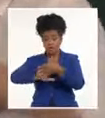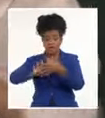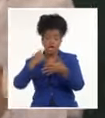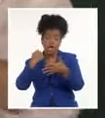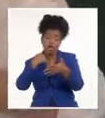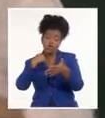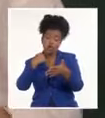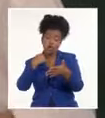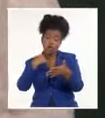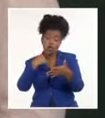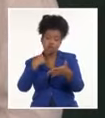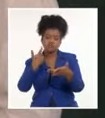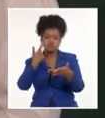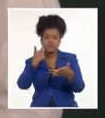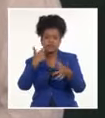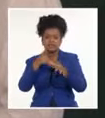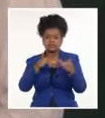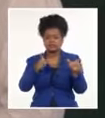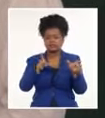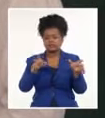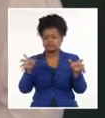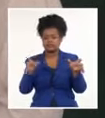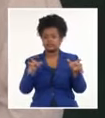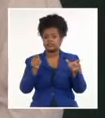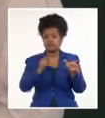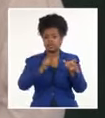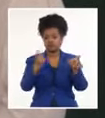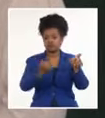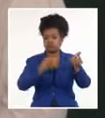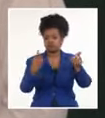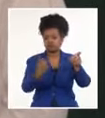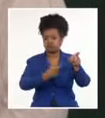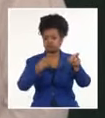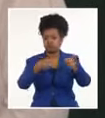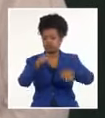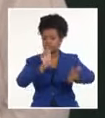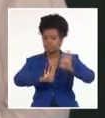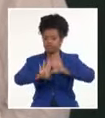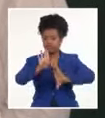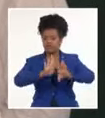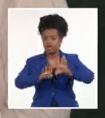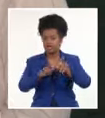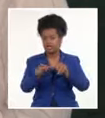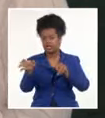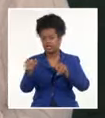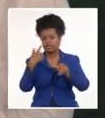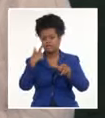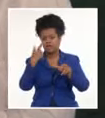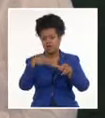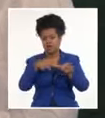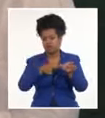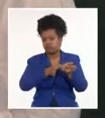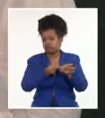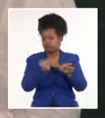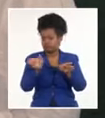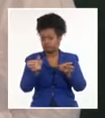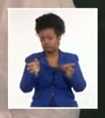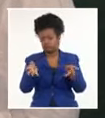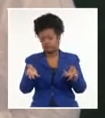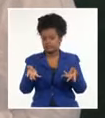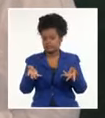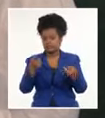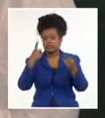cual la derecha ha campeado en él, ¿es probable pensar que, por ejemplo,